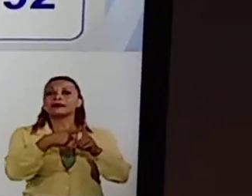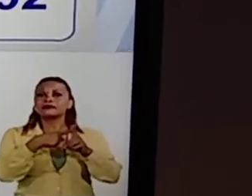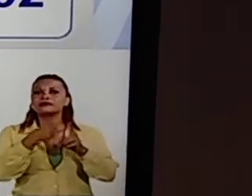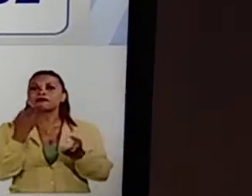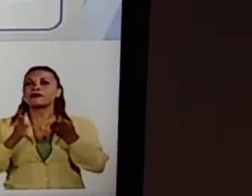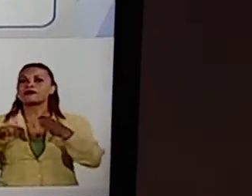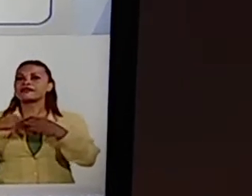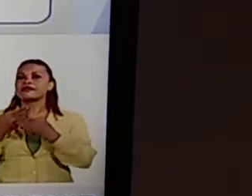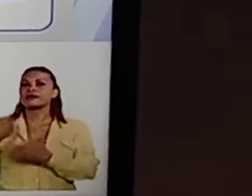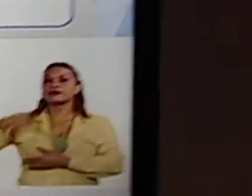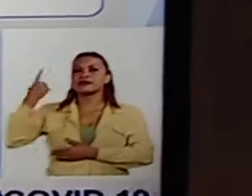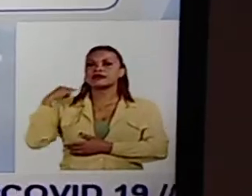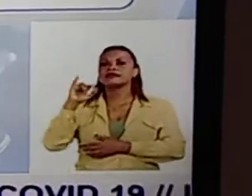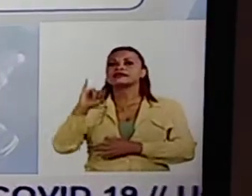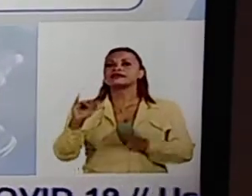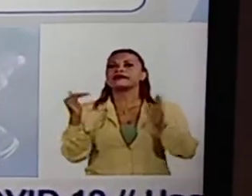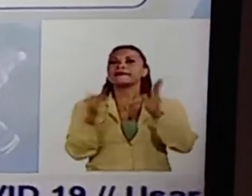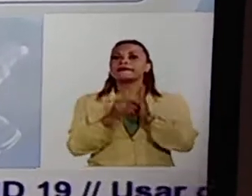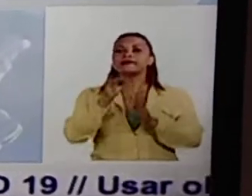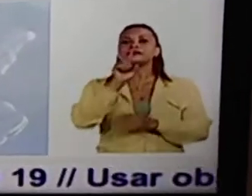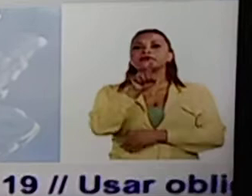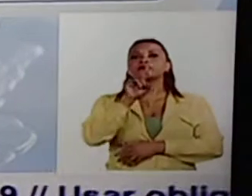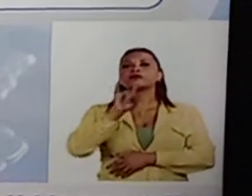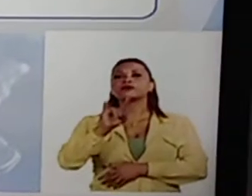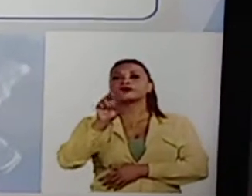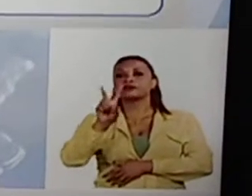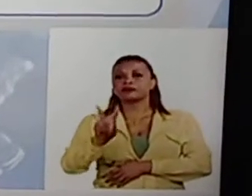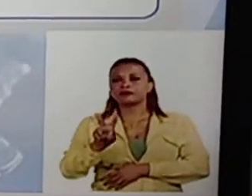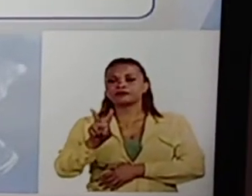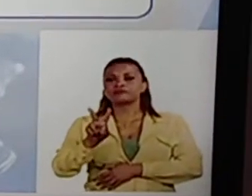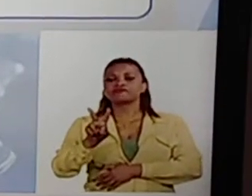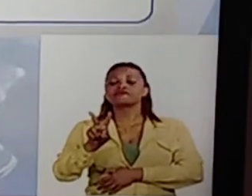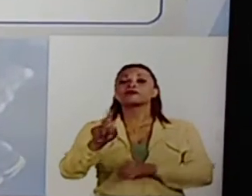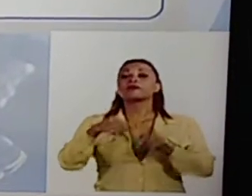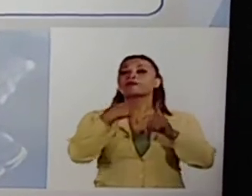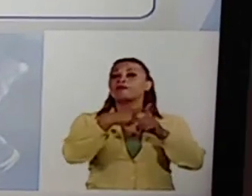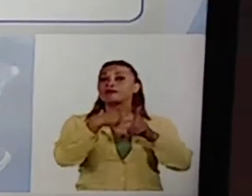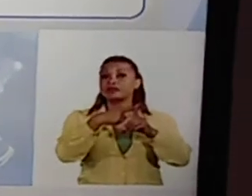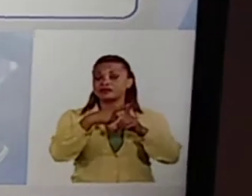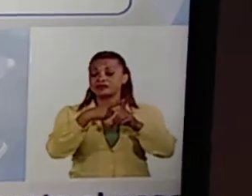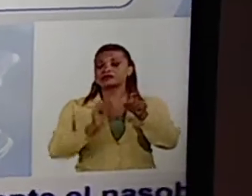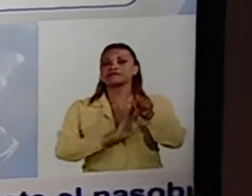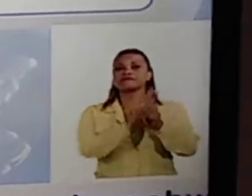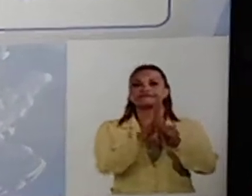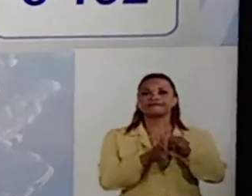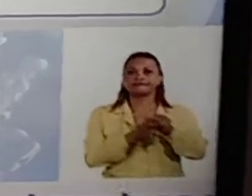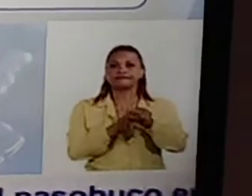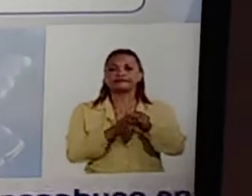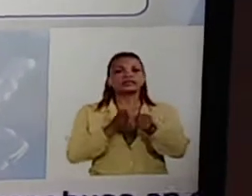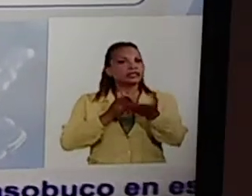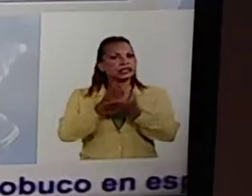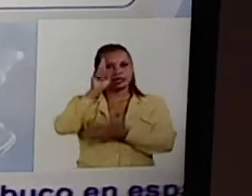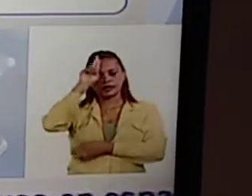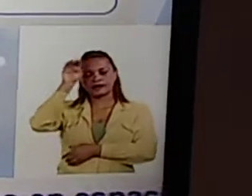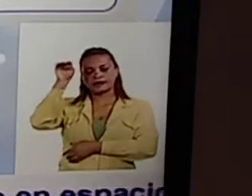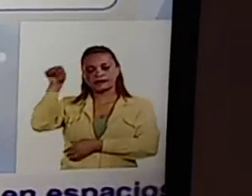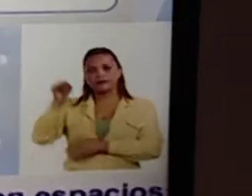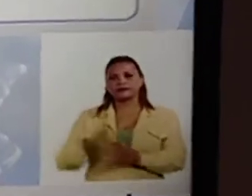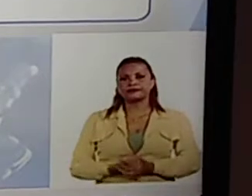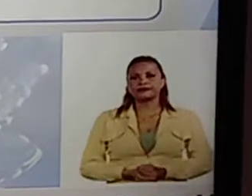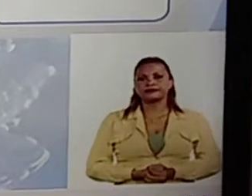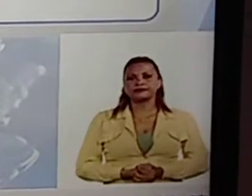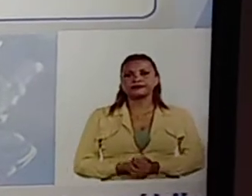6.192 pacientes activos positivos a la COVID que se encuentran ingresados en estos momentos en los